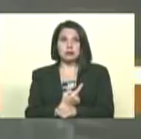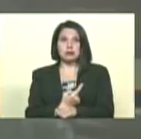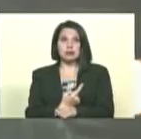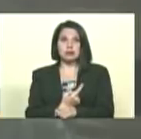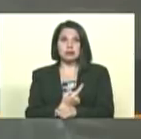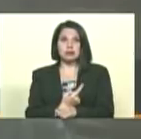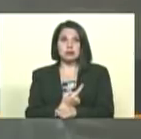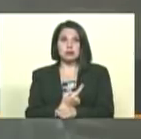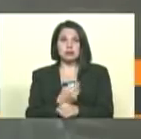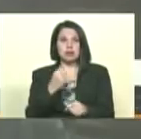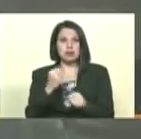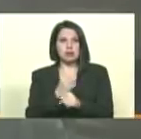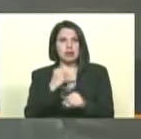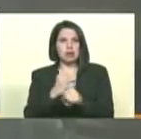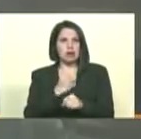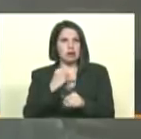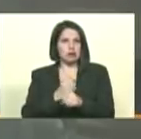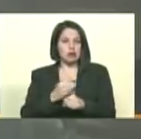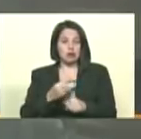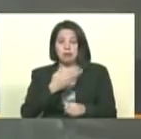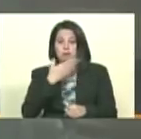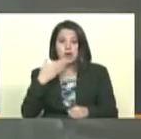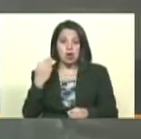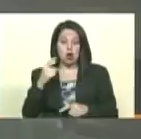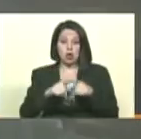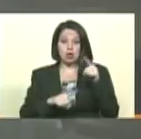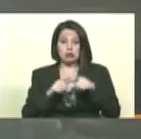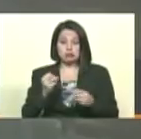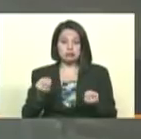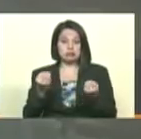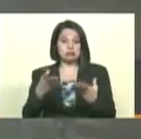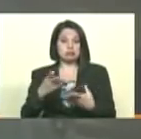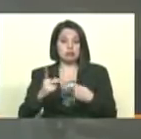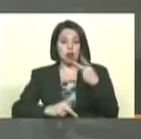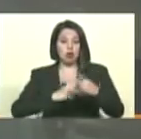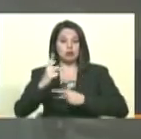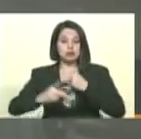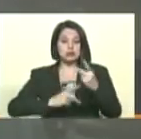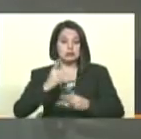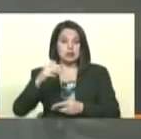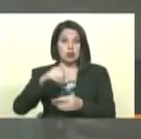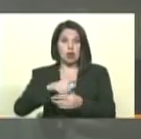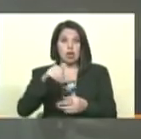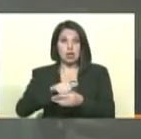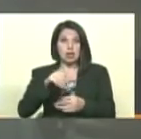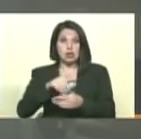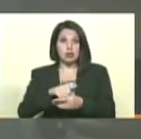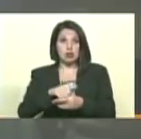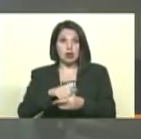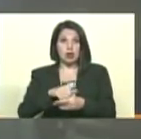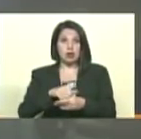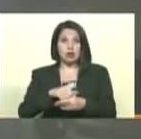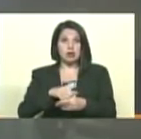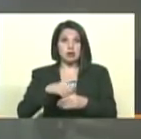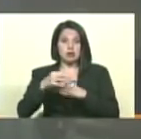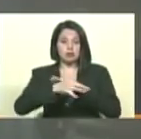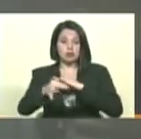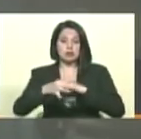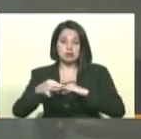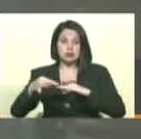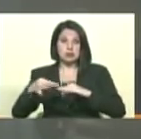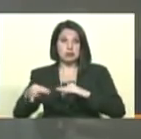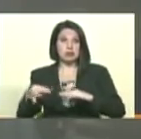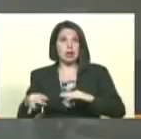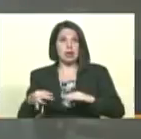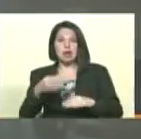trabajar en beneficio de este proceso electoral de las elecciones municipales en